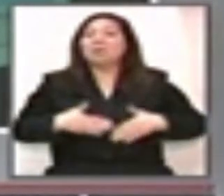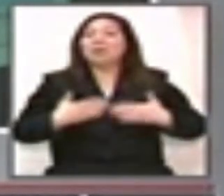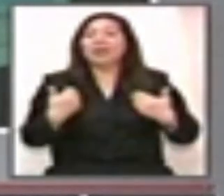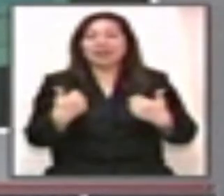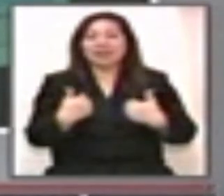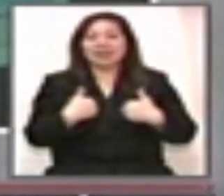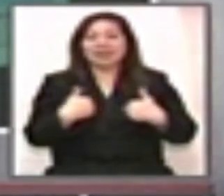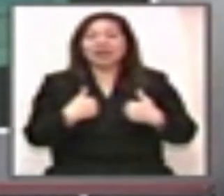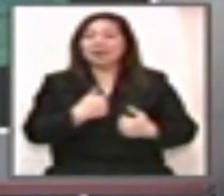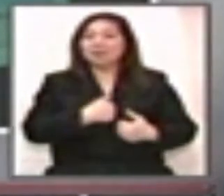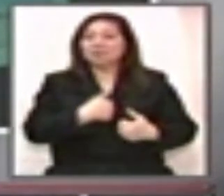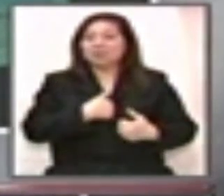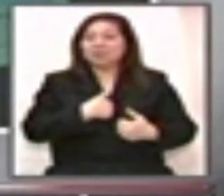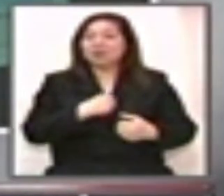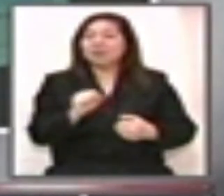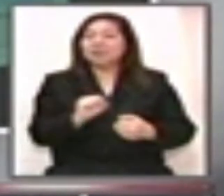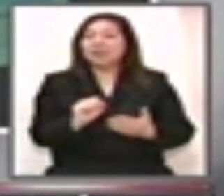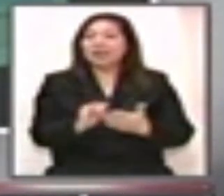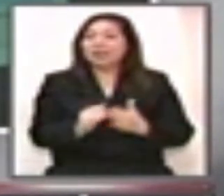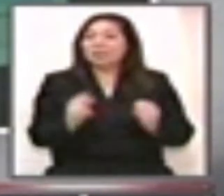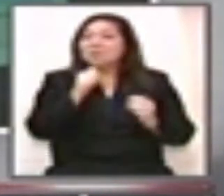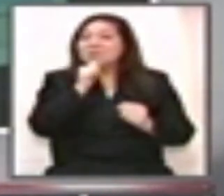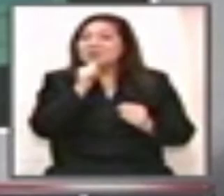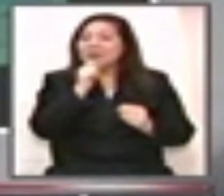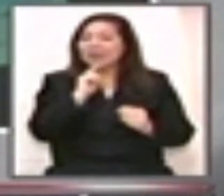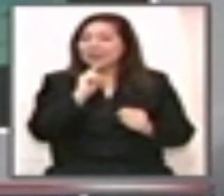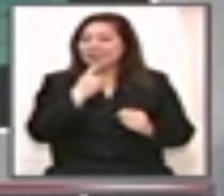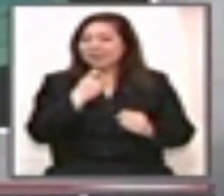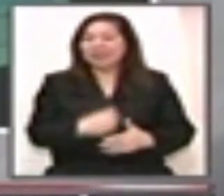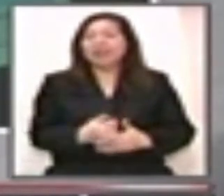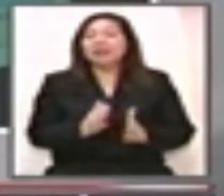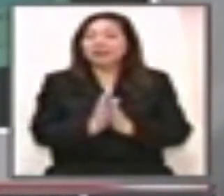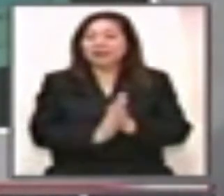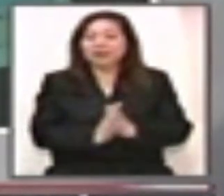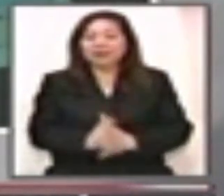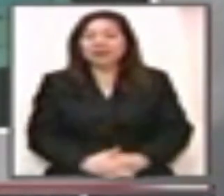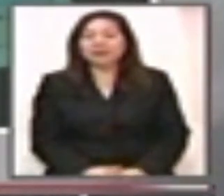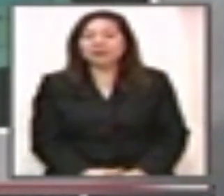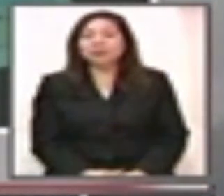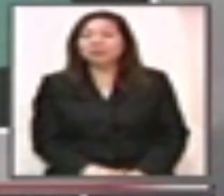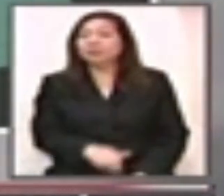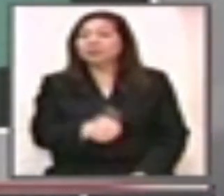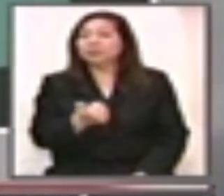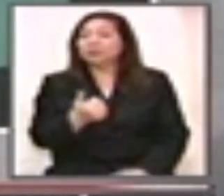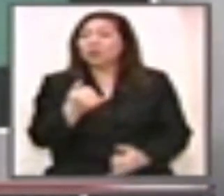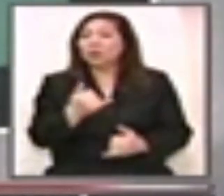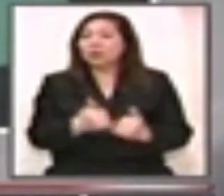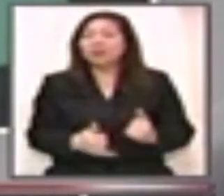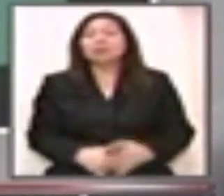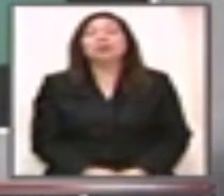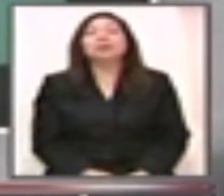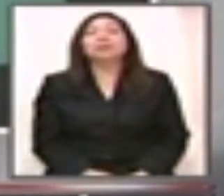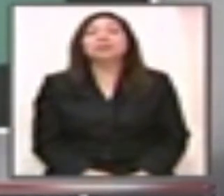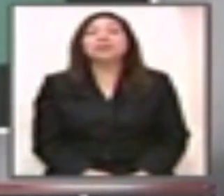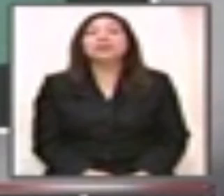tener el mismo sistema y que el sector privado se beneficie. En la siguiente y último pilar, que